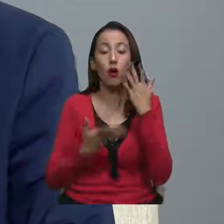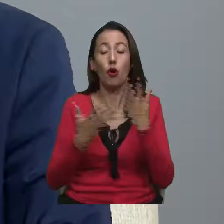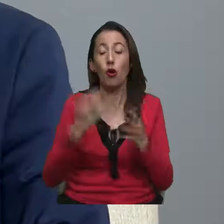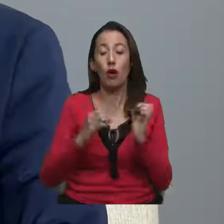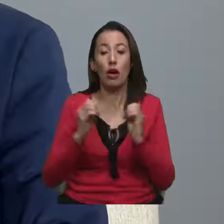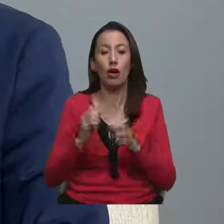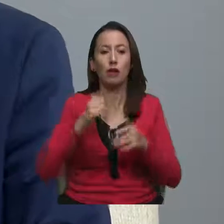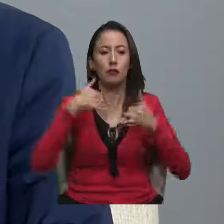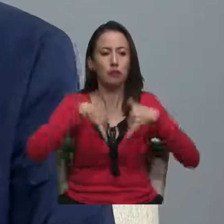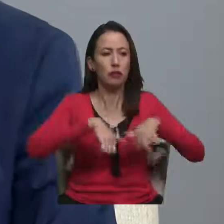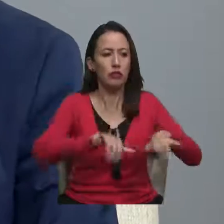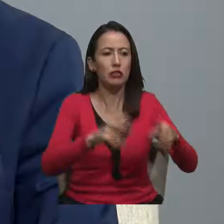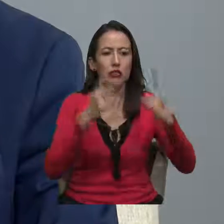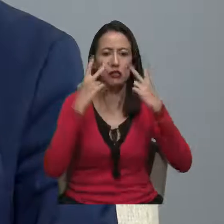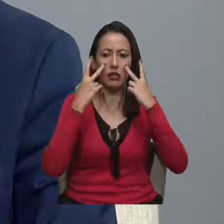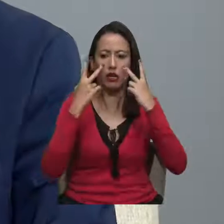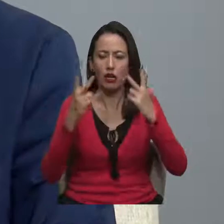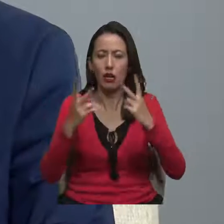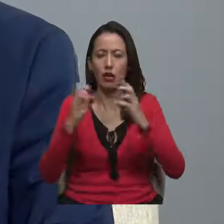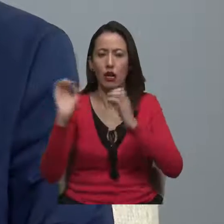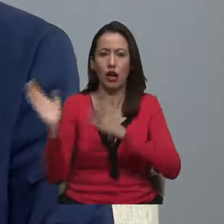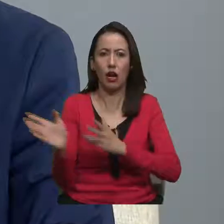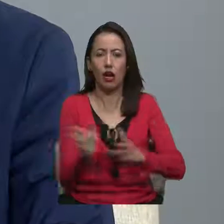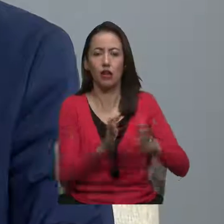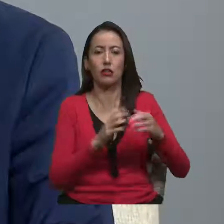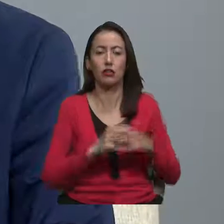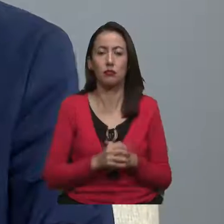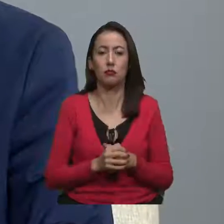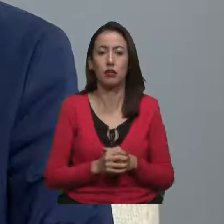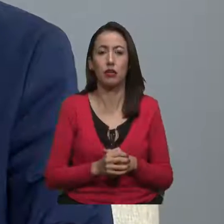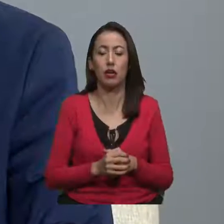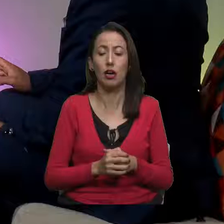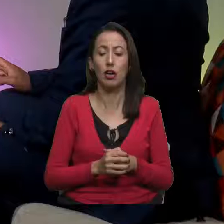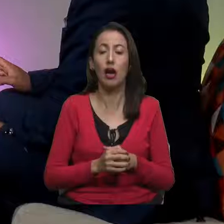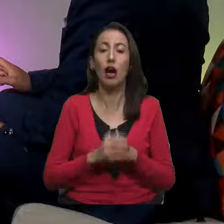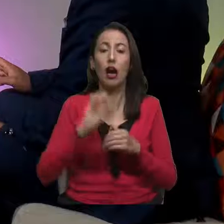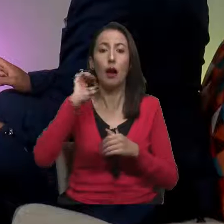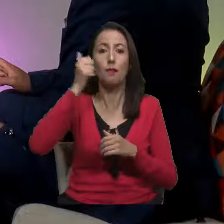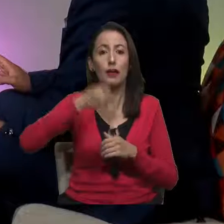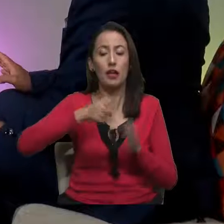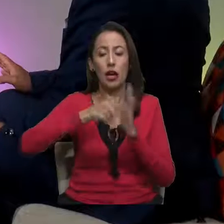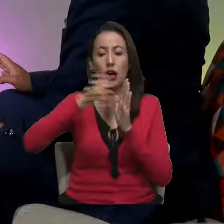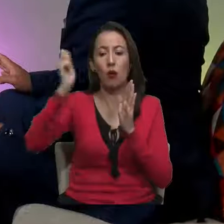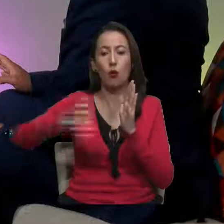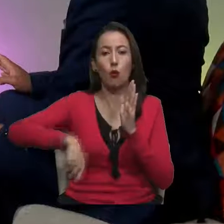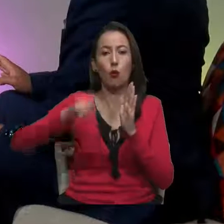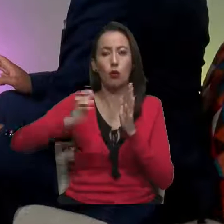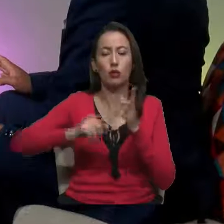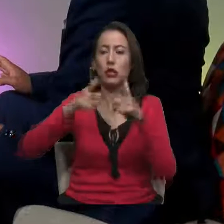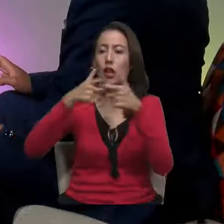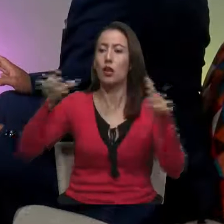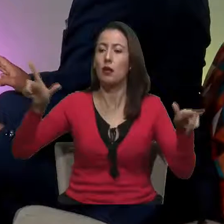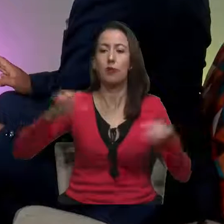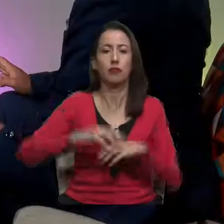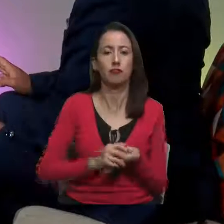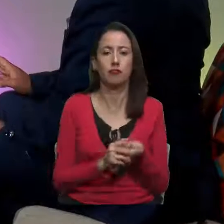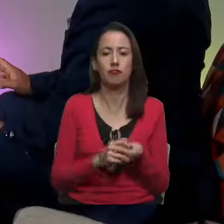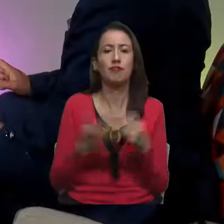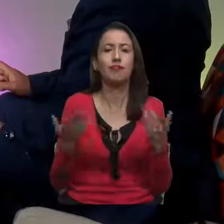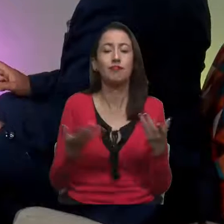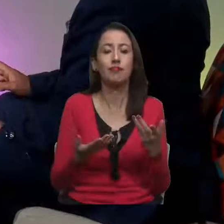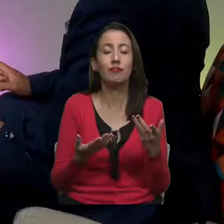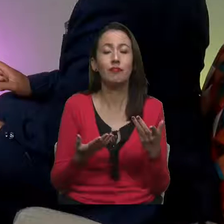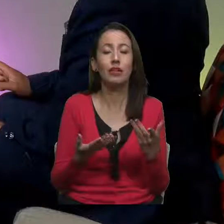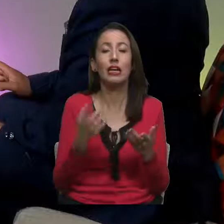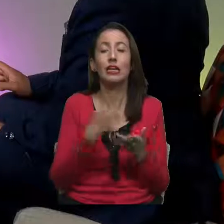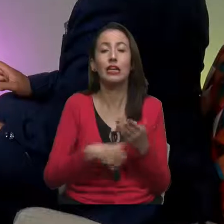persigue atrapa a los ladrones y el día siguiente por un juez son soltados entonces qué vamos